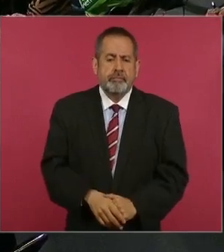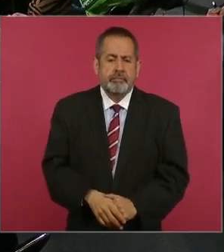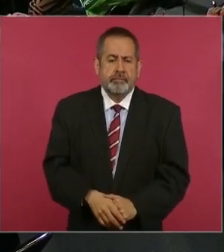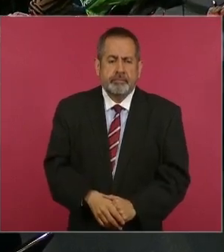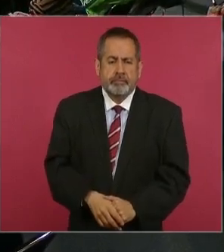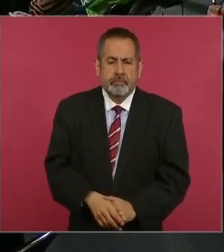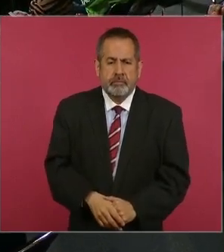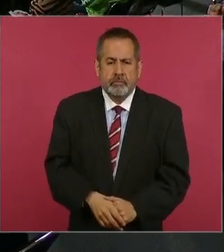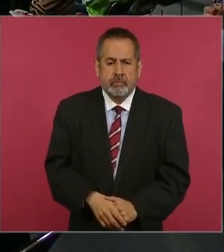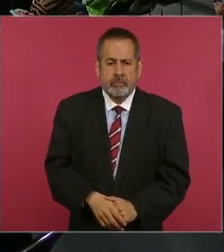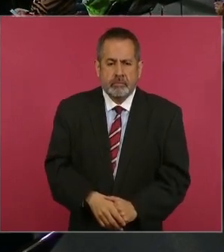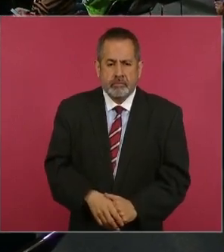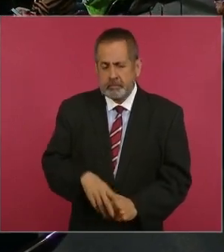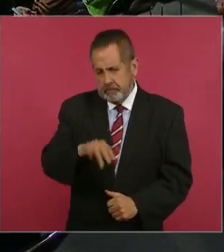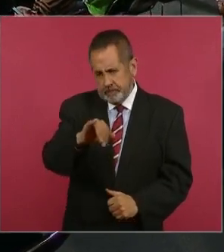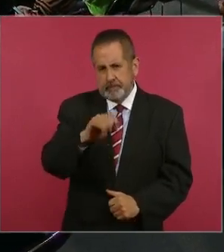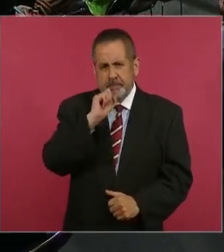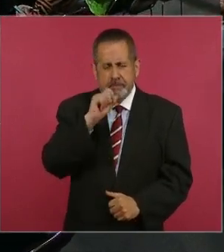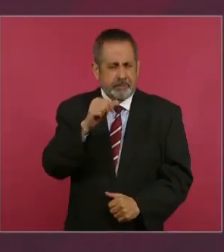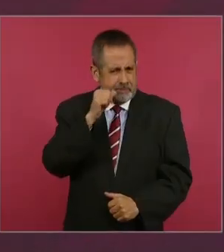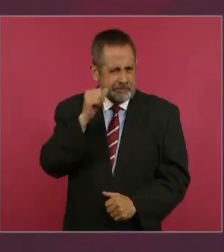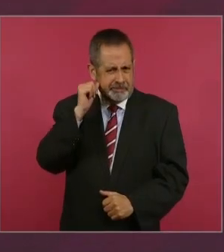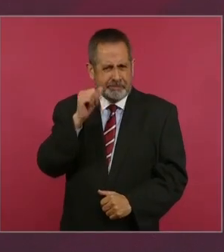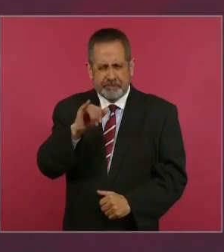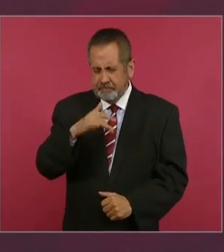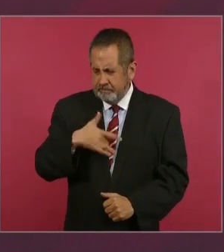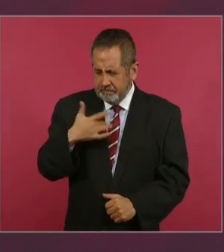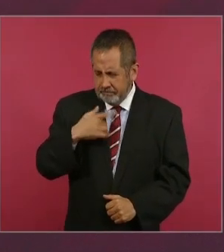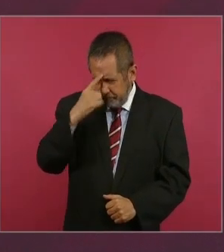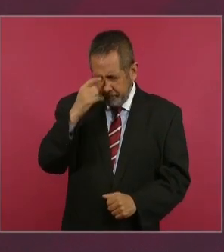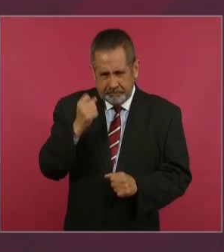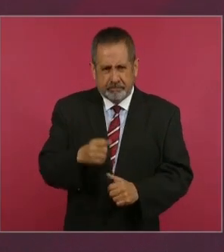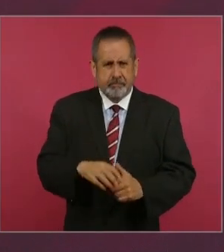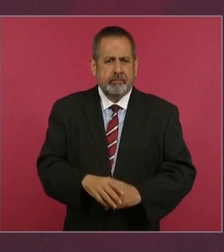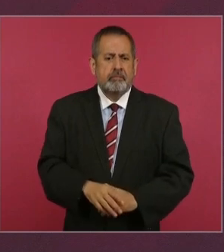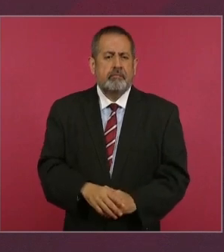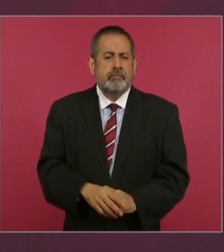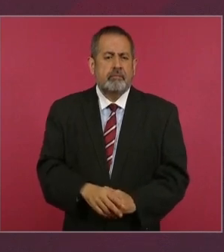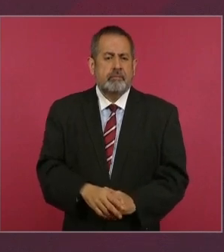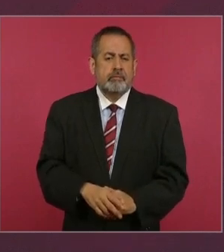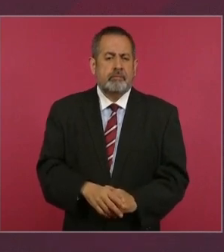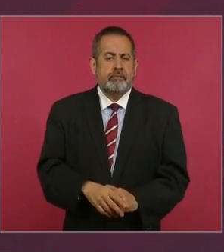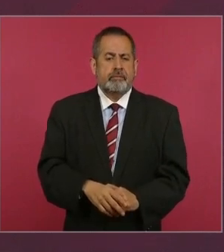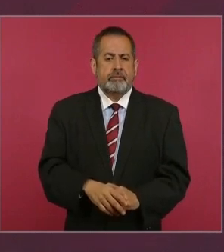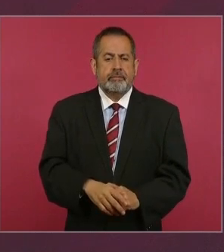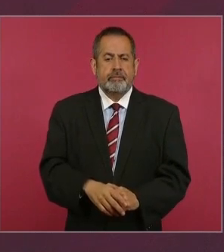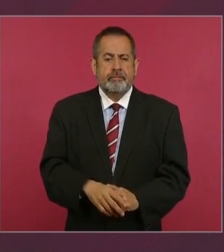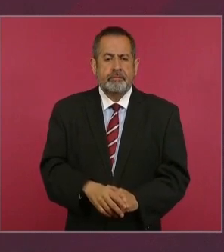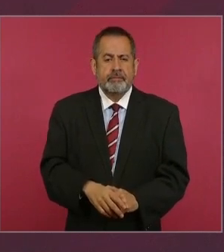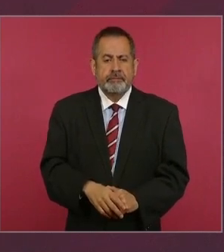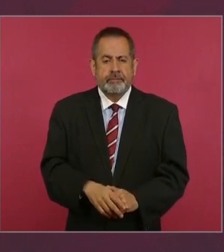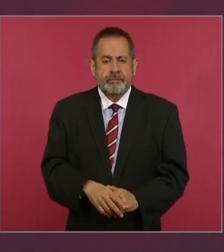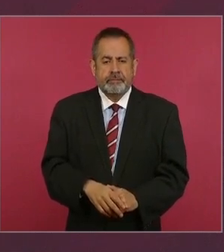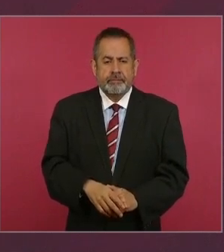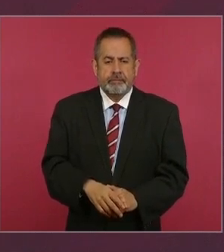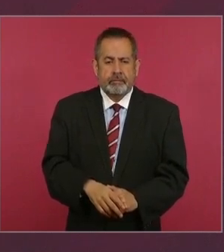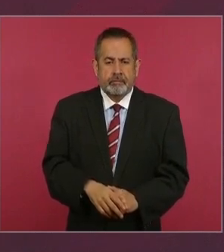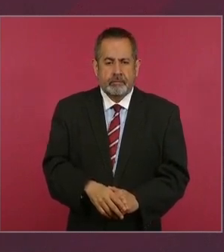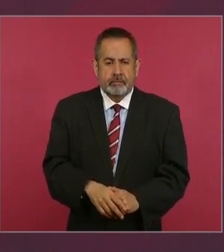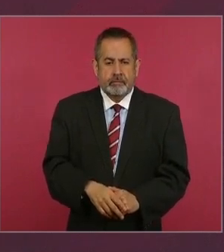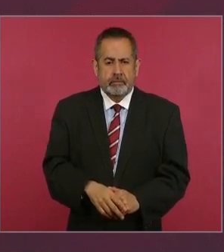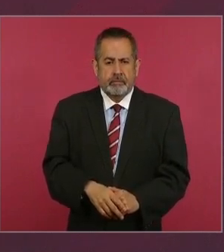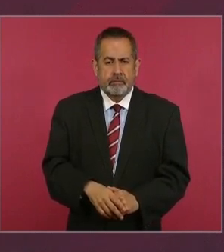además ya lo dije ayer y estoy convenc o sea eh